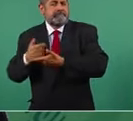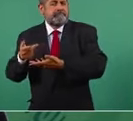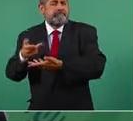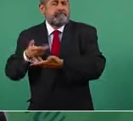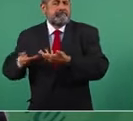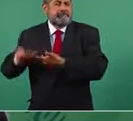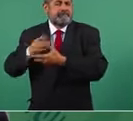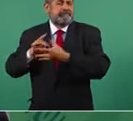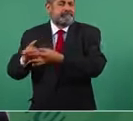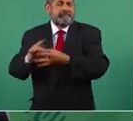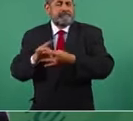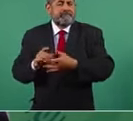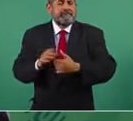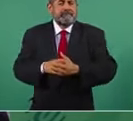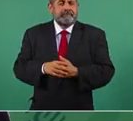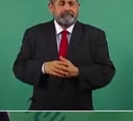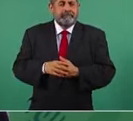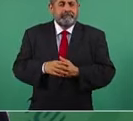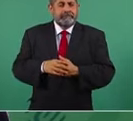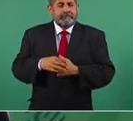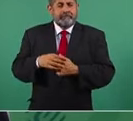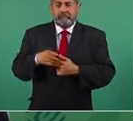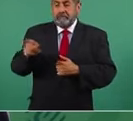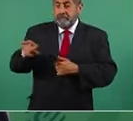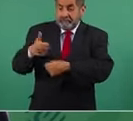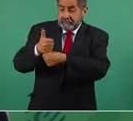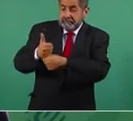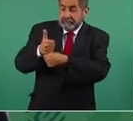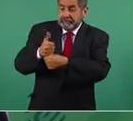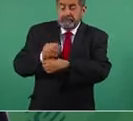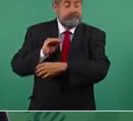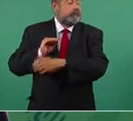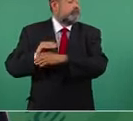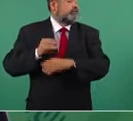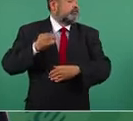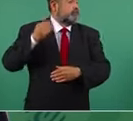les dé la espalda al que sufre